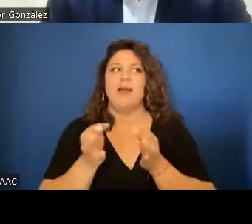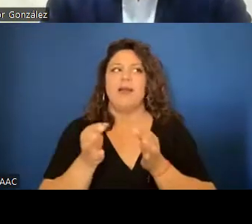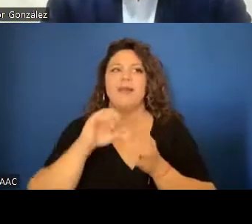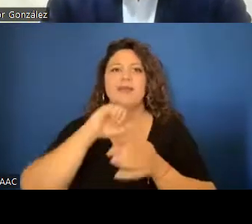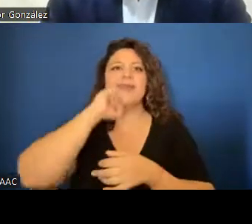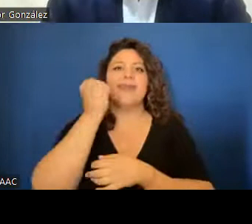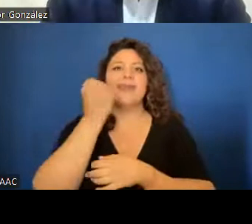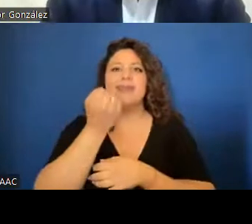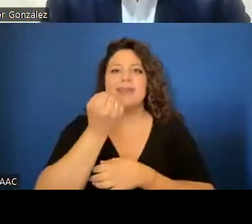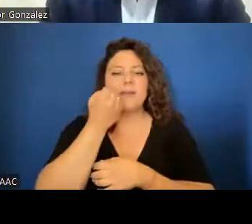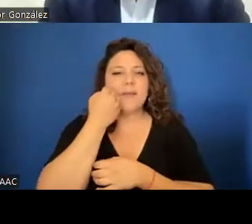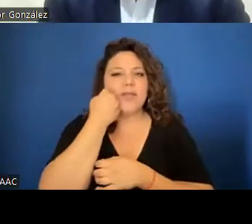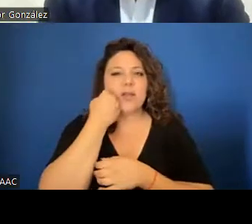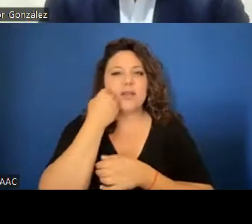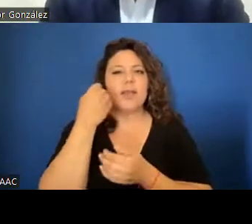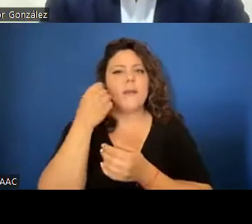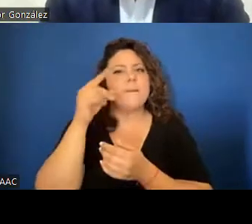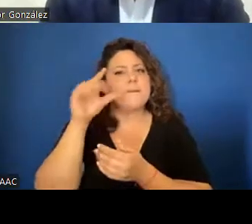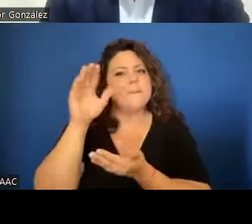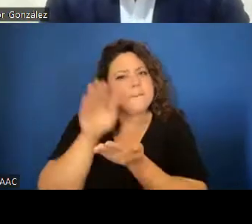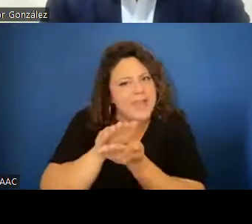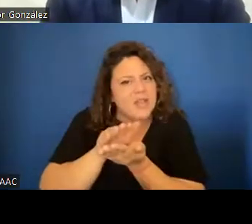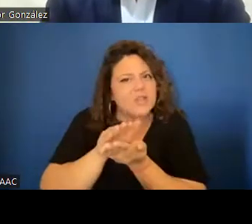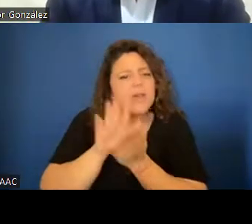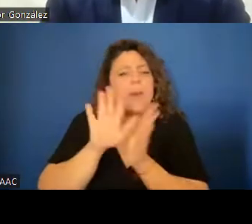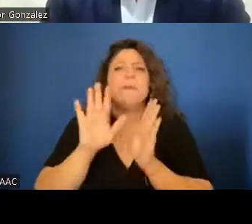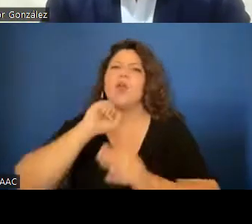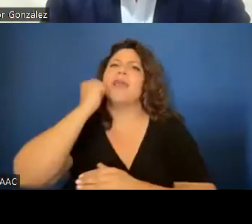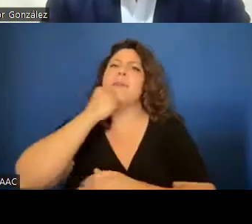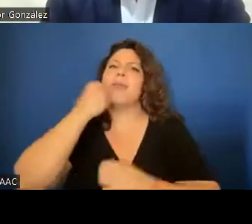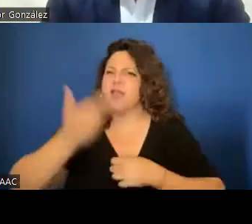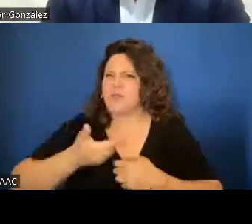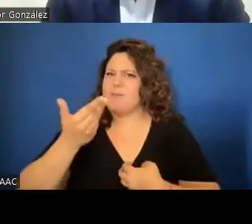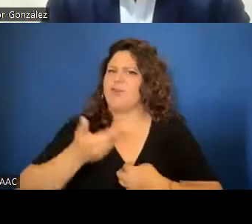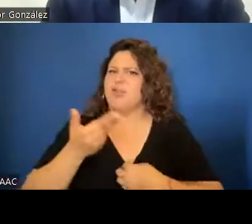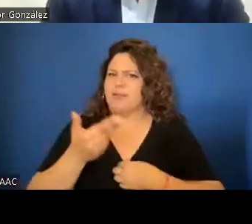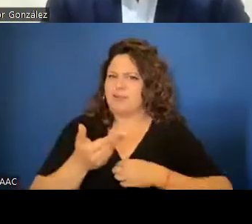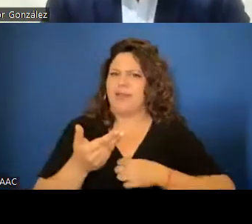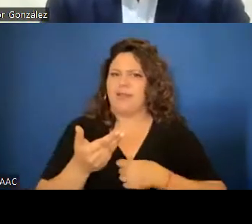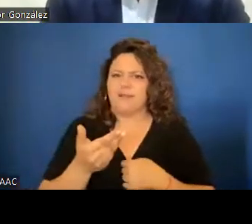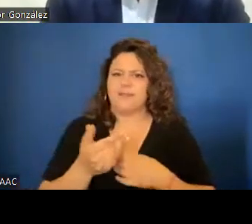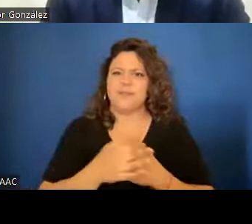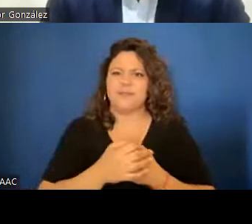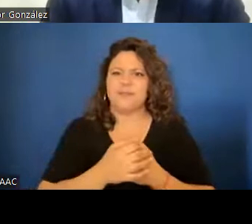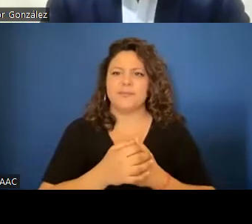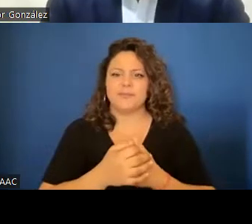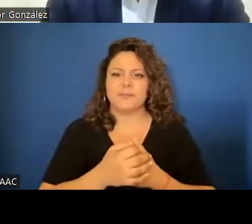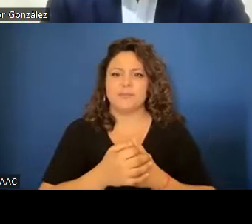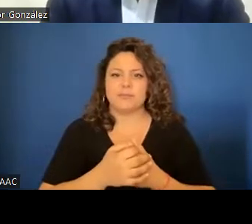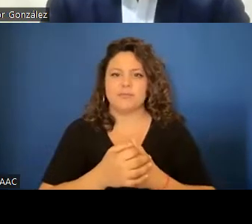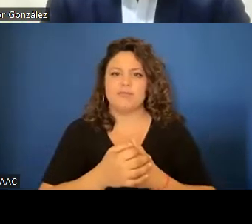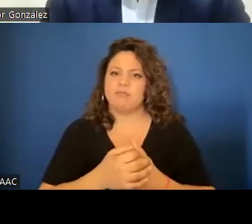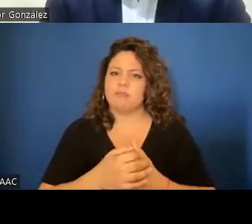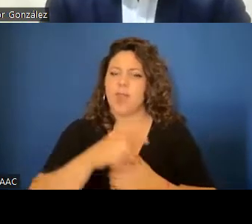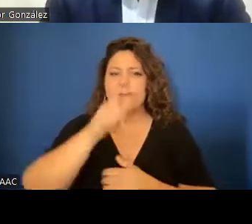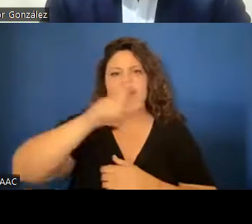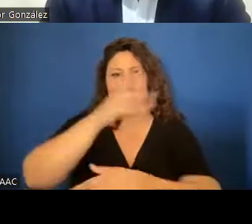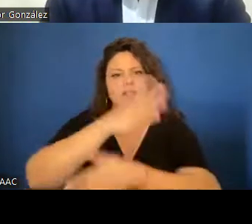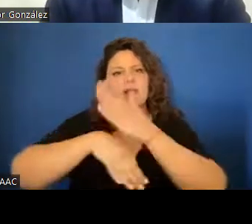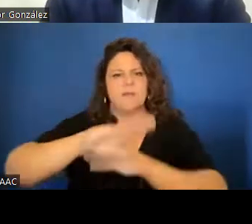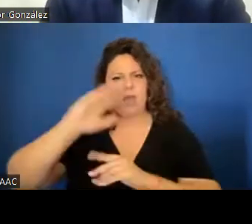discapacidad, es cierto que hace esta norma hace énfasis en determinados aspectos. En